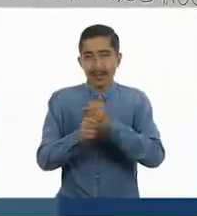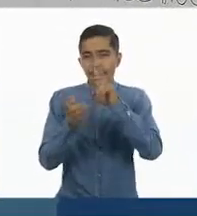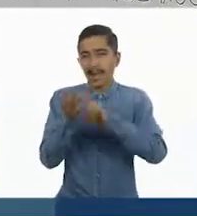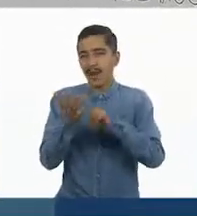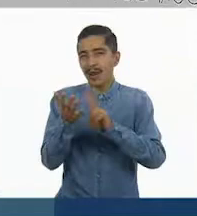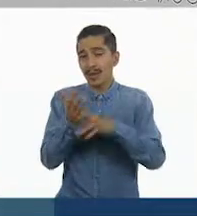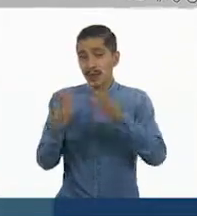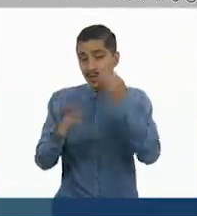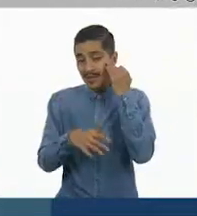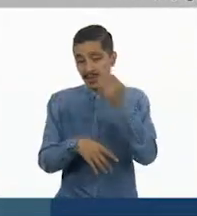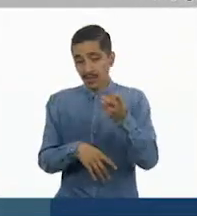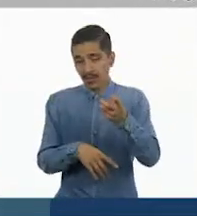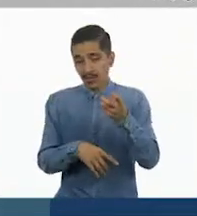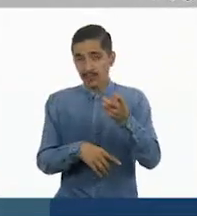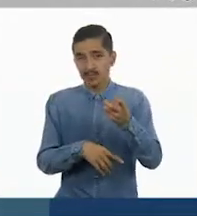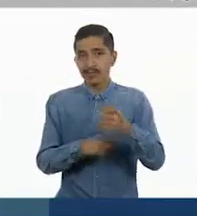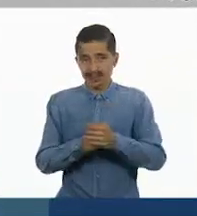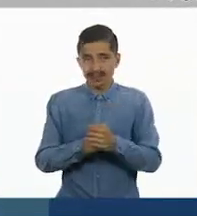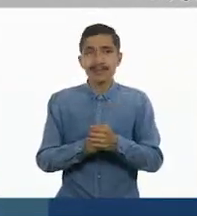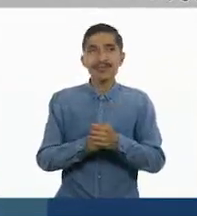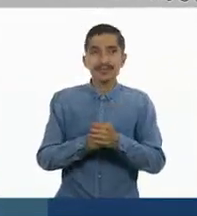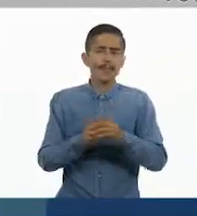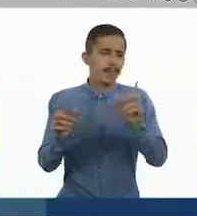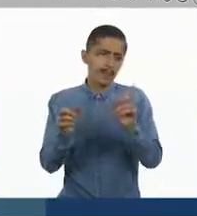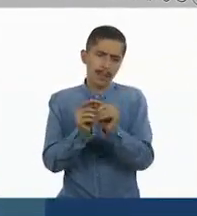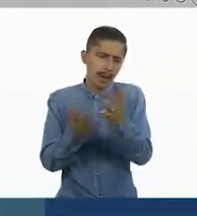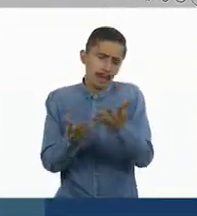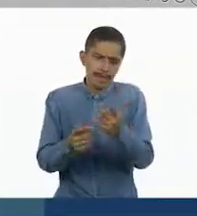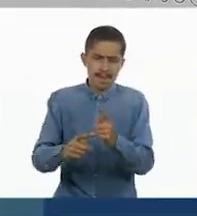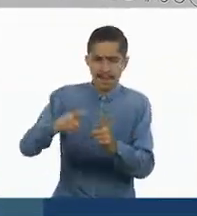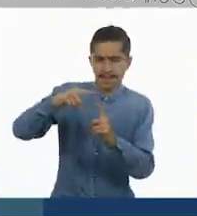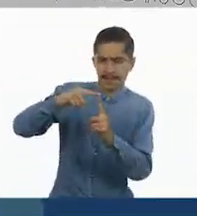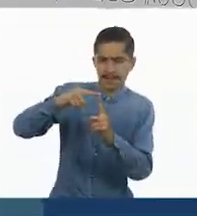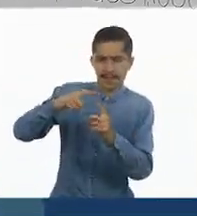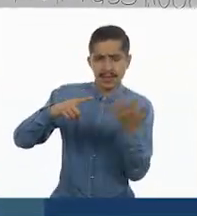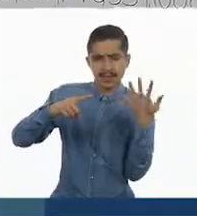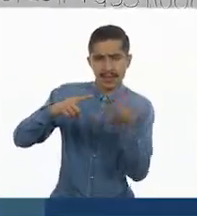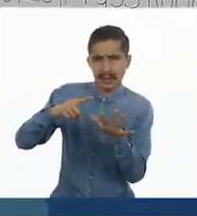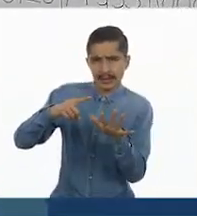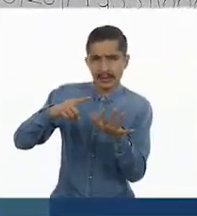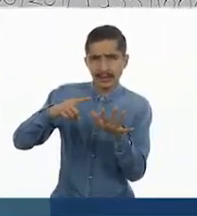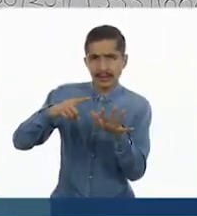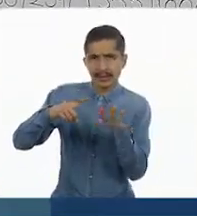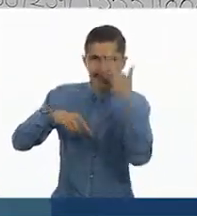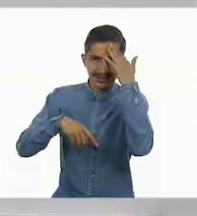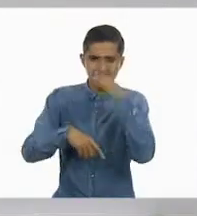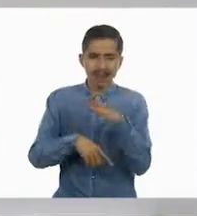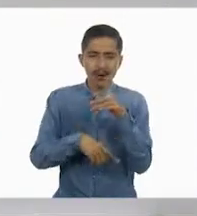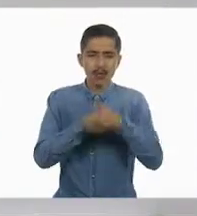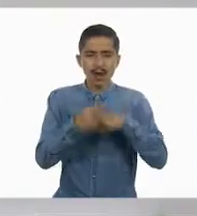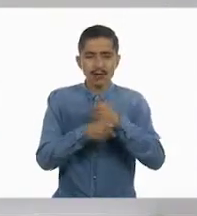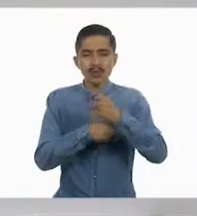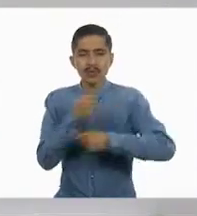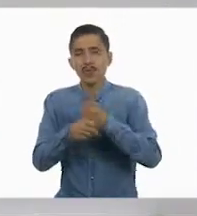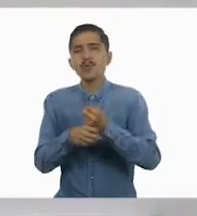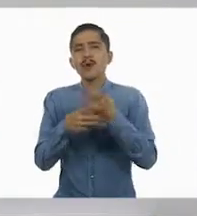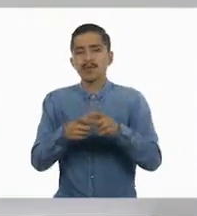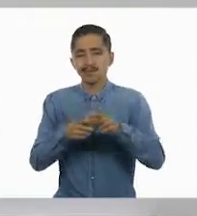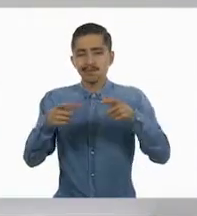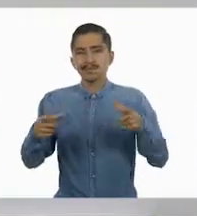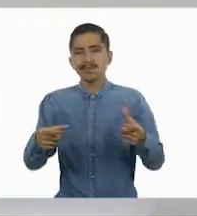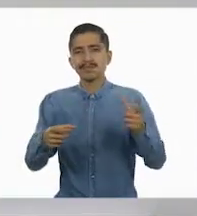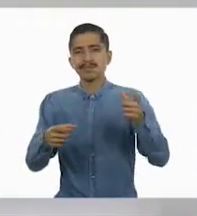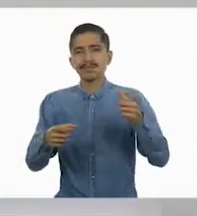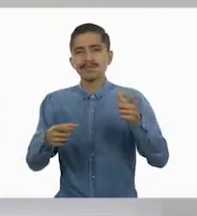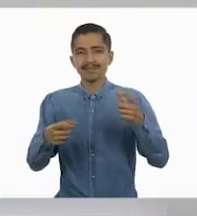este periodo. Entonces, nada más tendríamos que dividirlo entre los 10 años, y ya sabemos que si yo divido esto